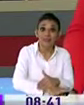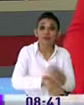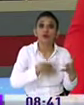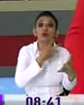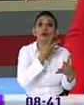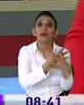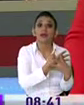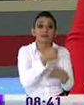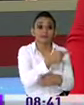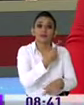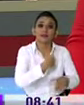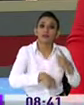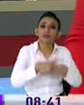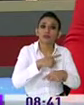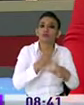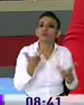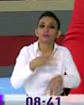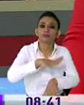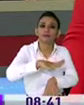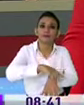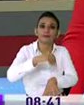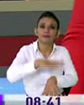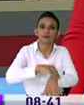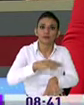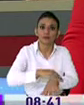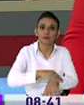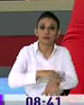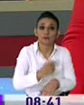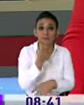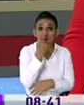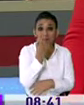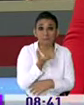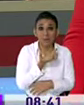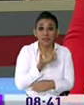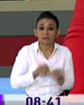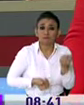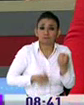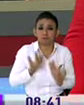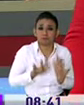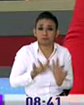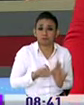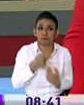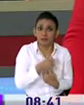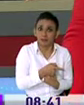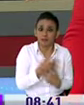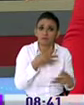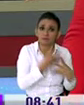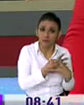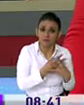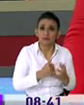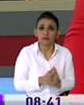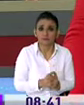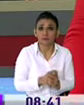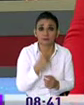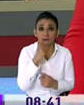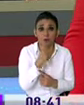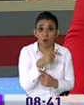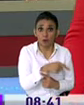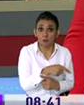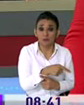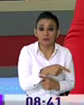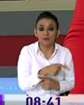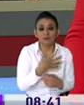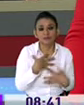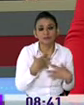de libertad en la ciudad de Quevedo. Sus genitales fueron quemados mientras él permanecía en su celda. El privado de libertad se